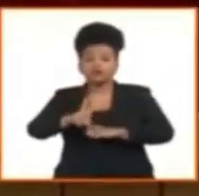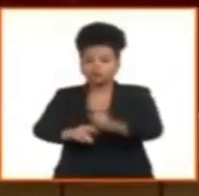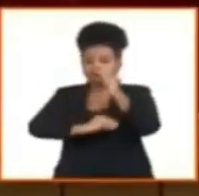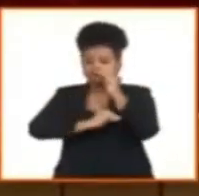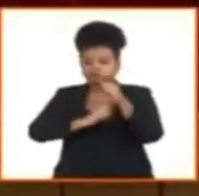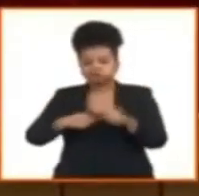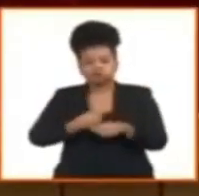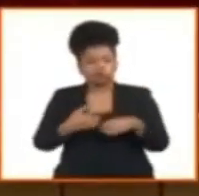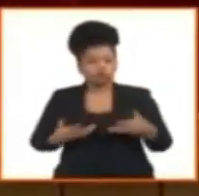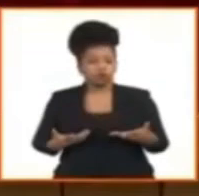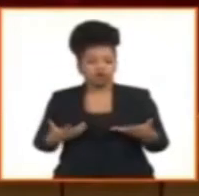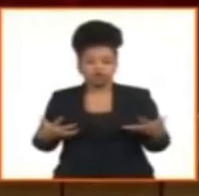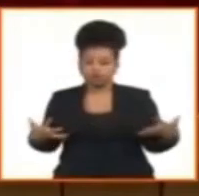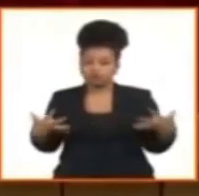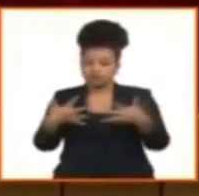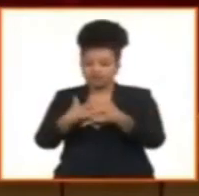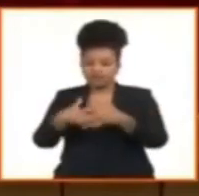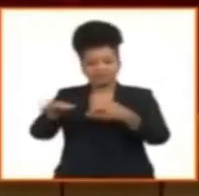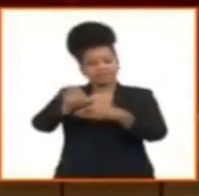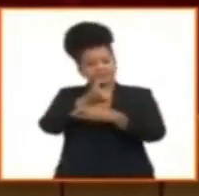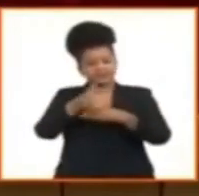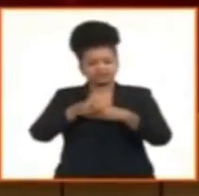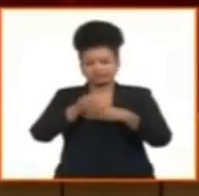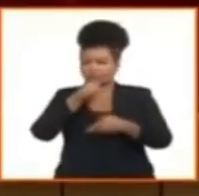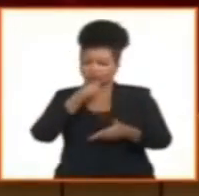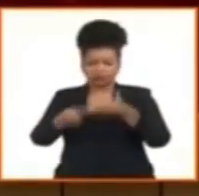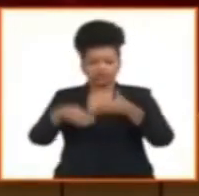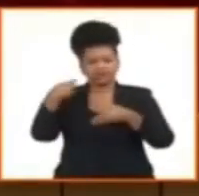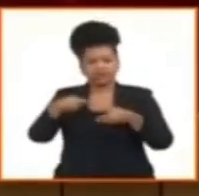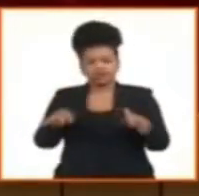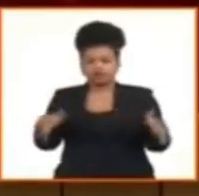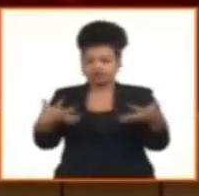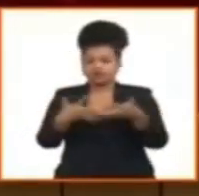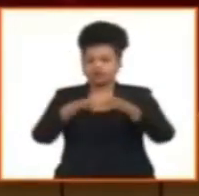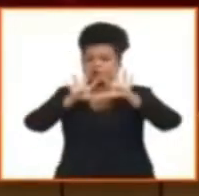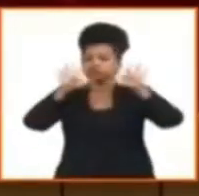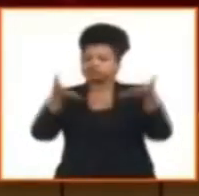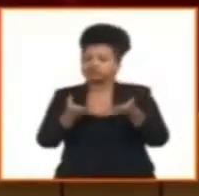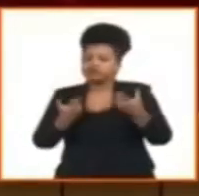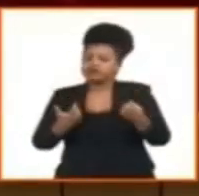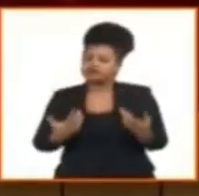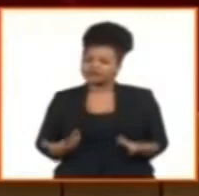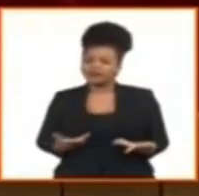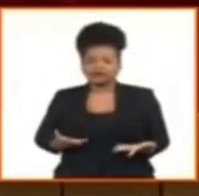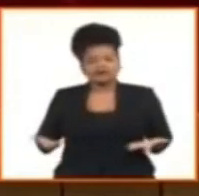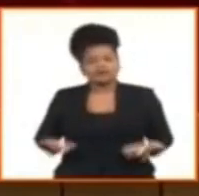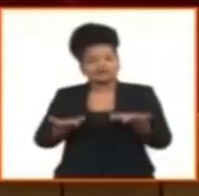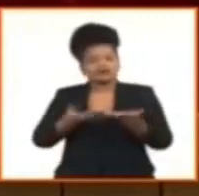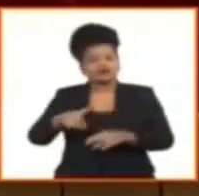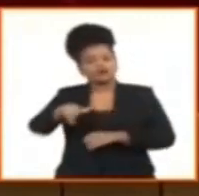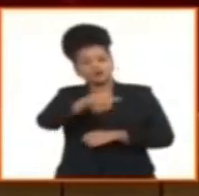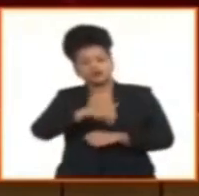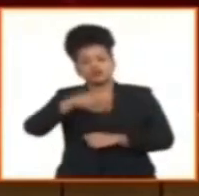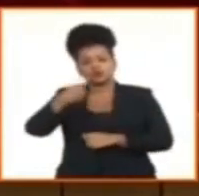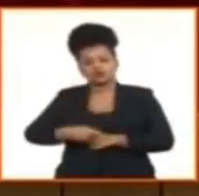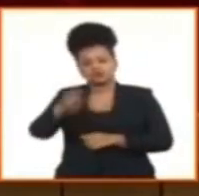unidad en la diversidad. El mundo necesita, como antes, un verdadero desarrollo con equidad y justicia social, y